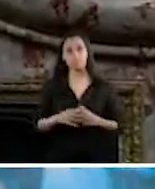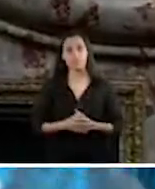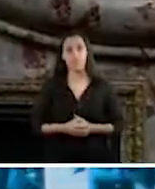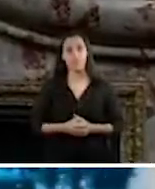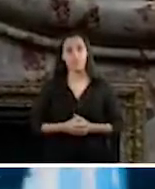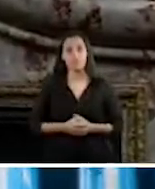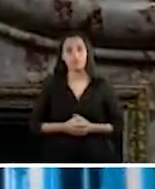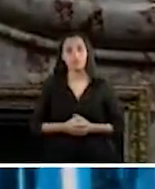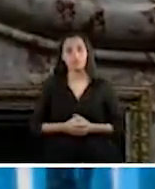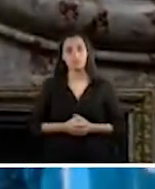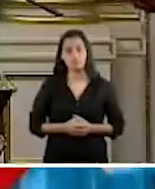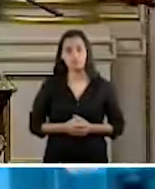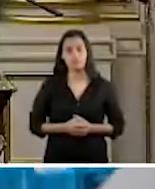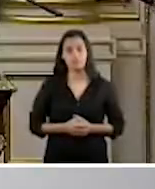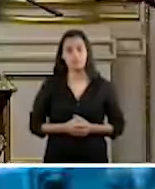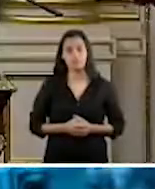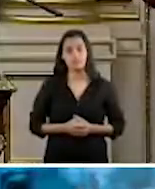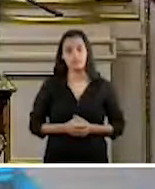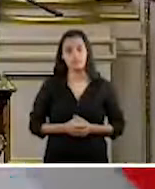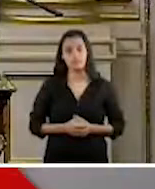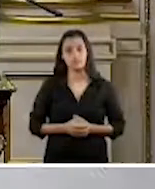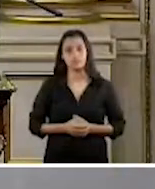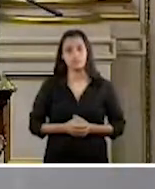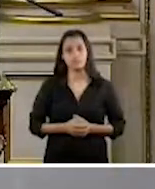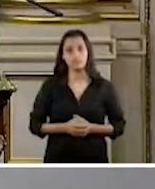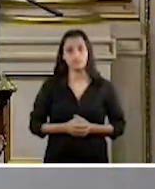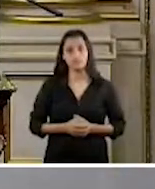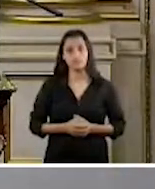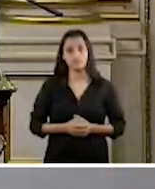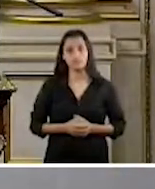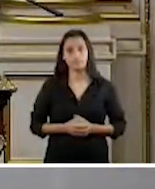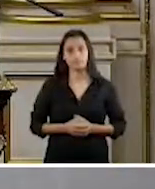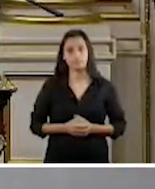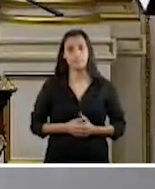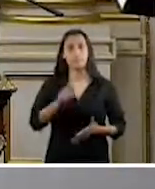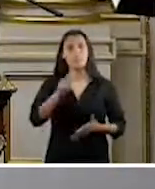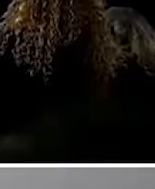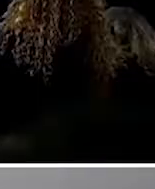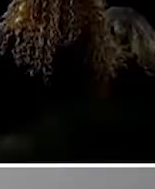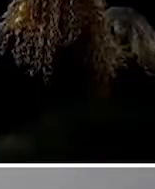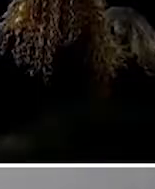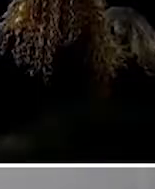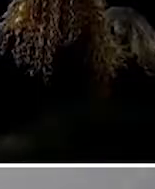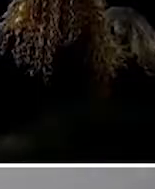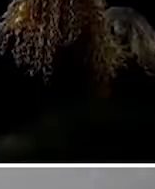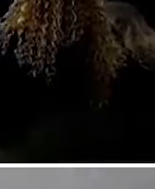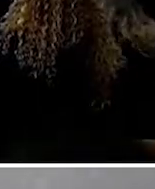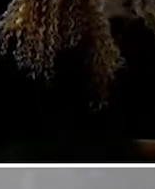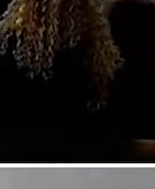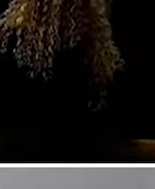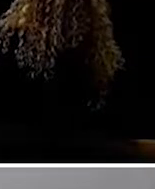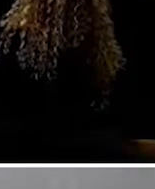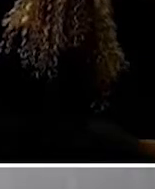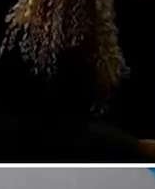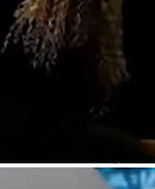tiene que marcar cuál va a ser las reglas de juego porque si no no podemos jugar y nuestro juego significa como siempre